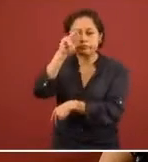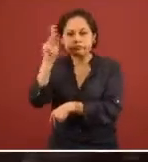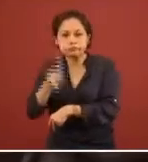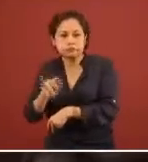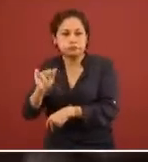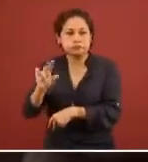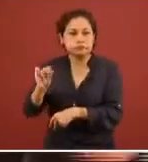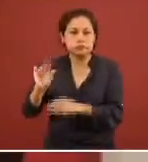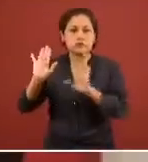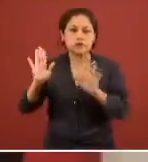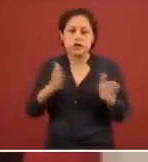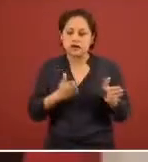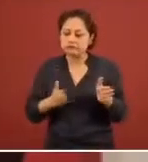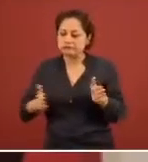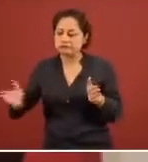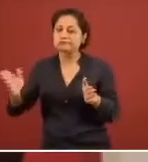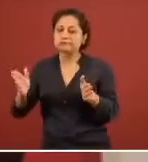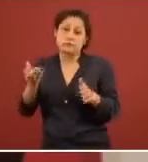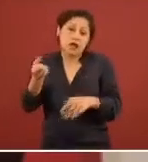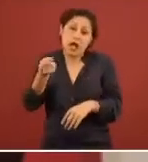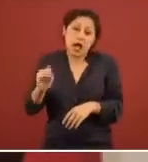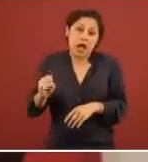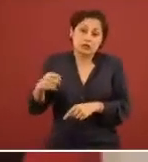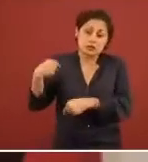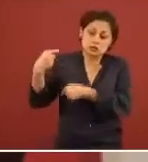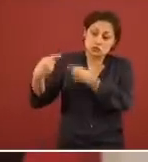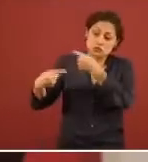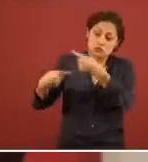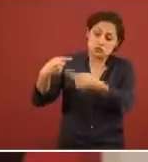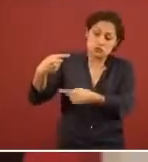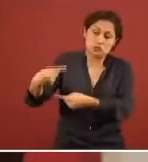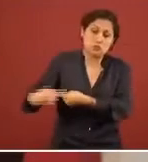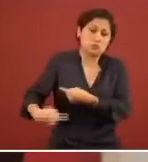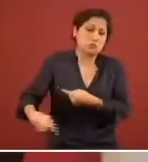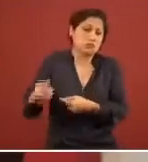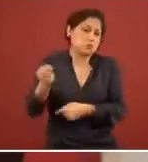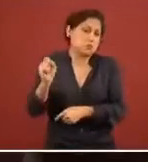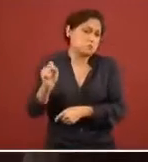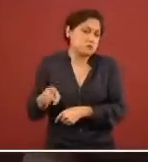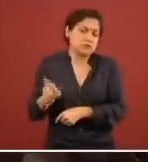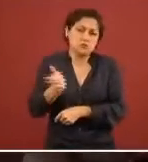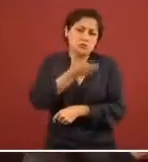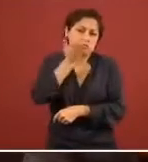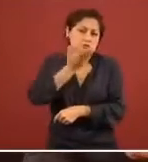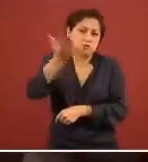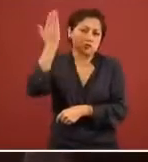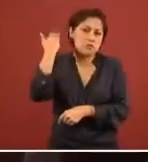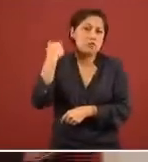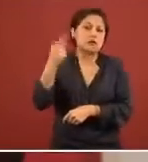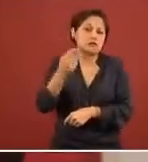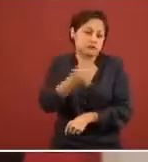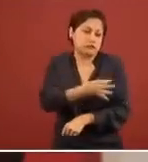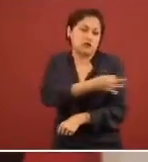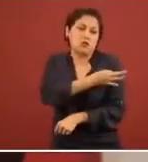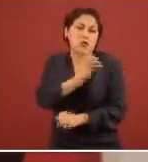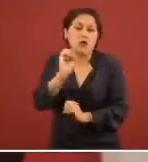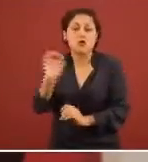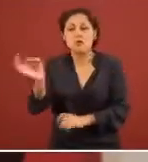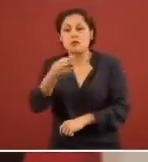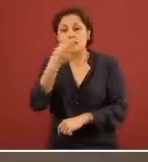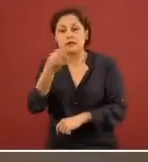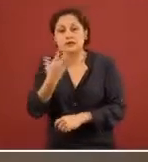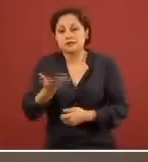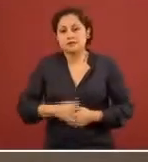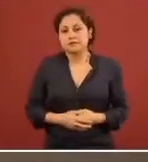detectarlas. Este es gruesamente el ciclo de la investigación de productos farmacéuticos, incluidas las vacunas. ¿Cuánto tiempo lleva eso? En el